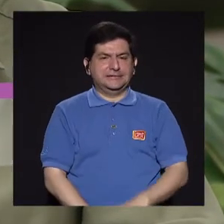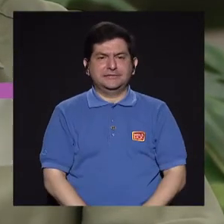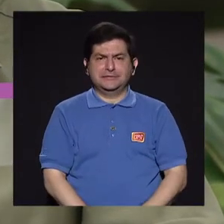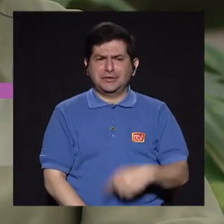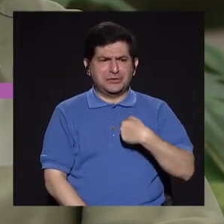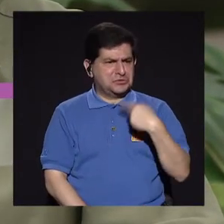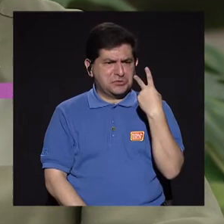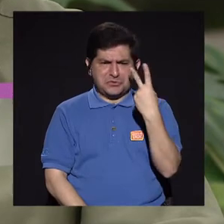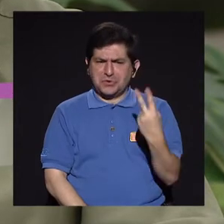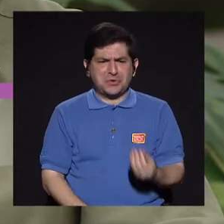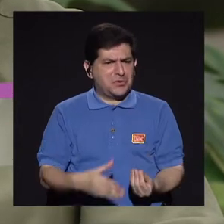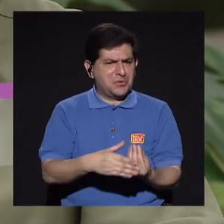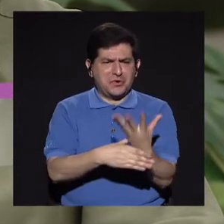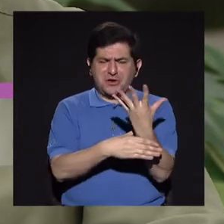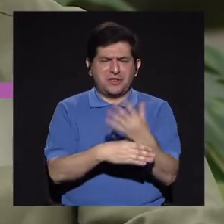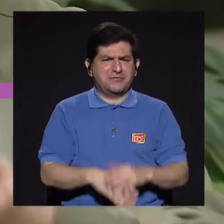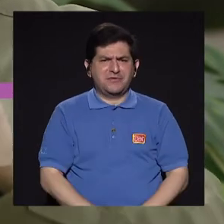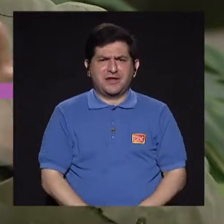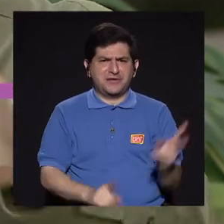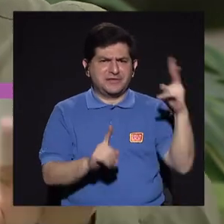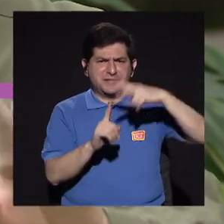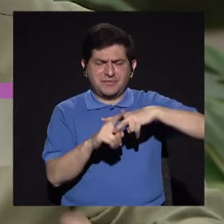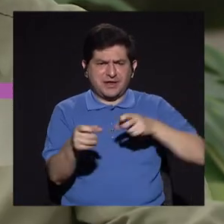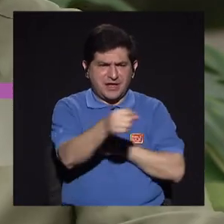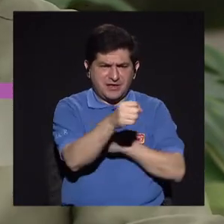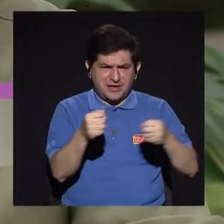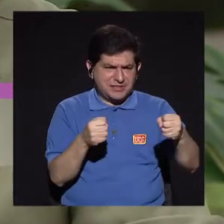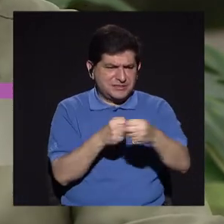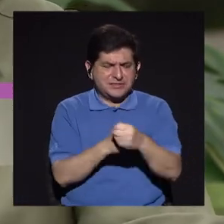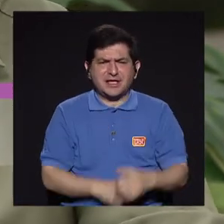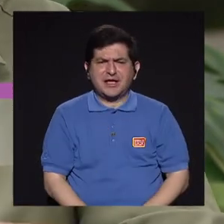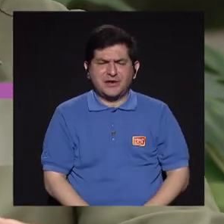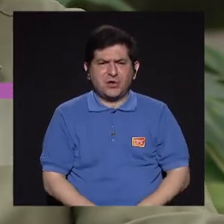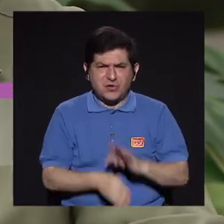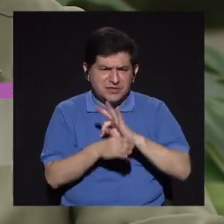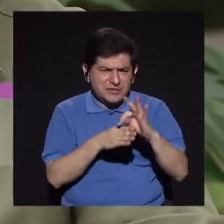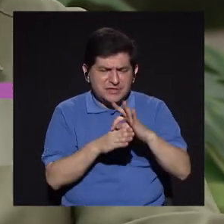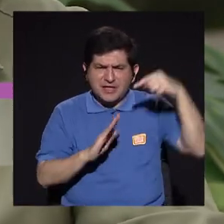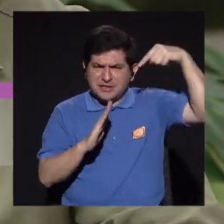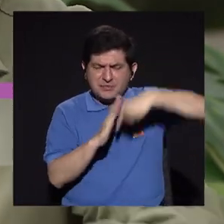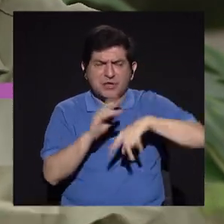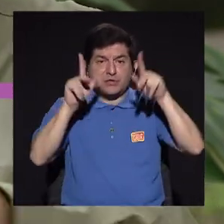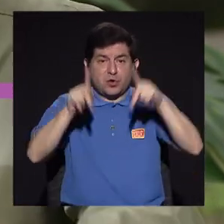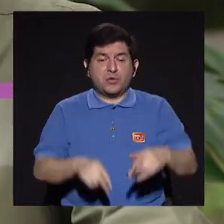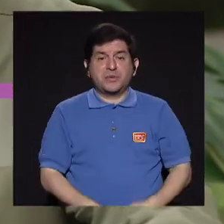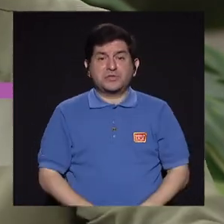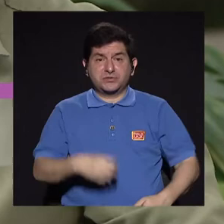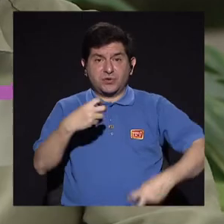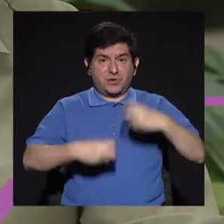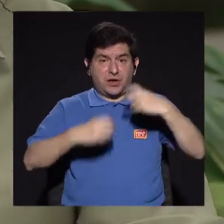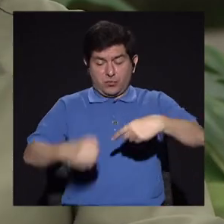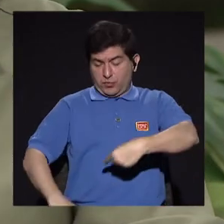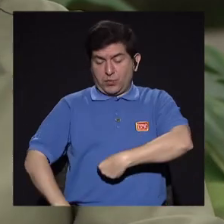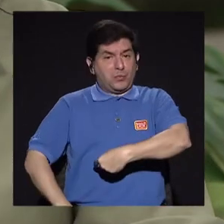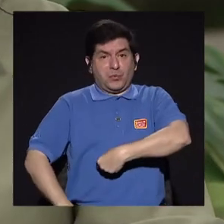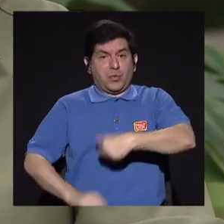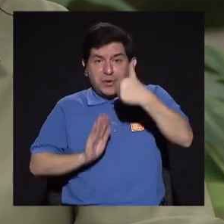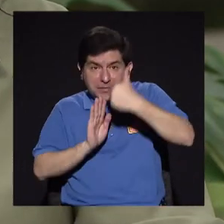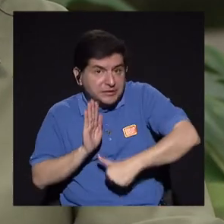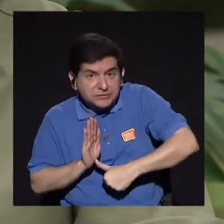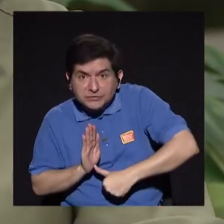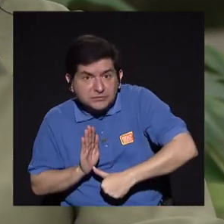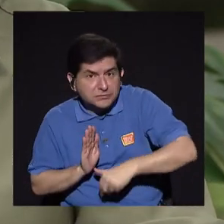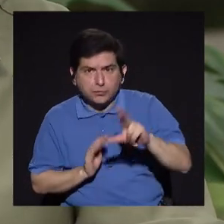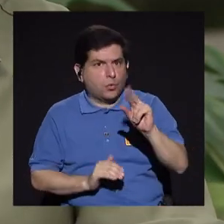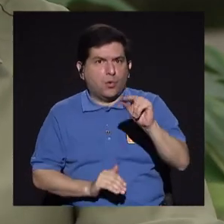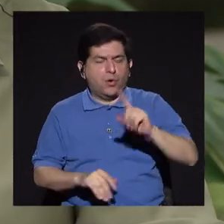ejemplo, yo no veo las flores actuando en un salón de terapia intensiva o en un paciente que tenga un apendicitis, o sea, que sea susceptible de ser operado,